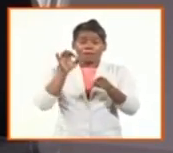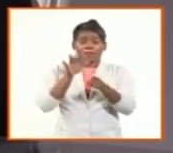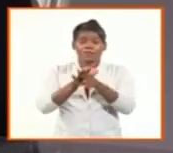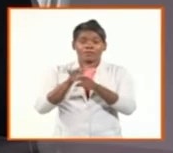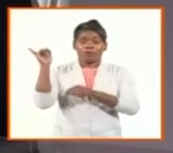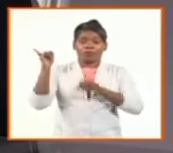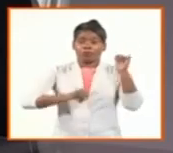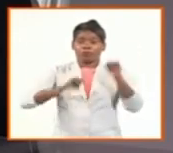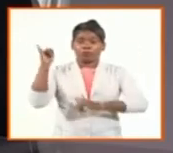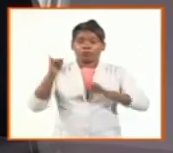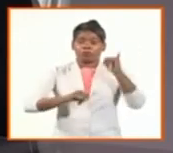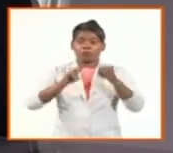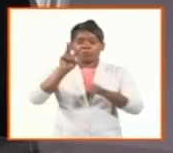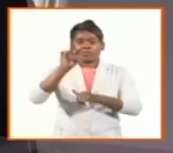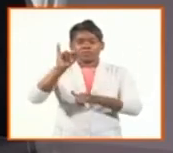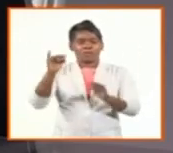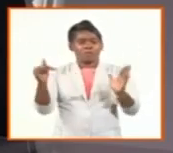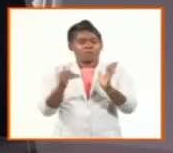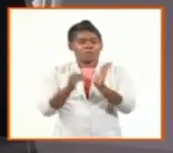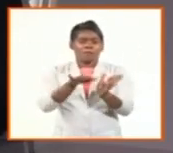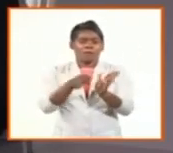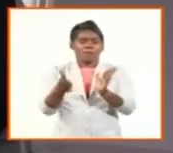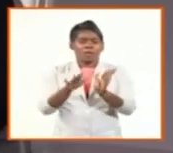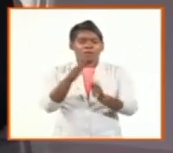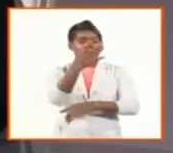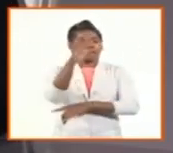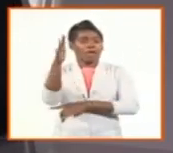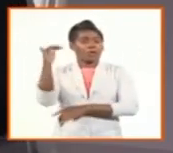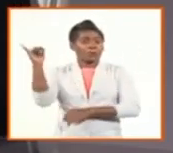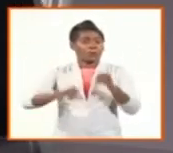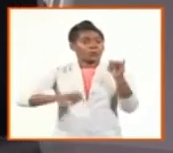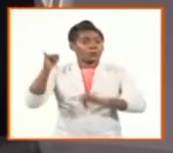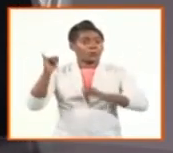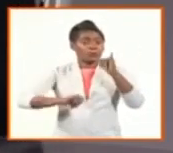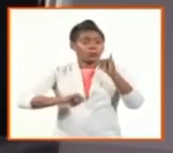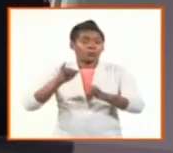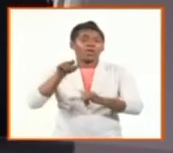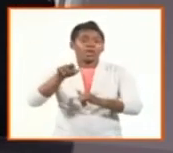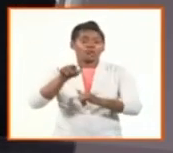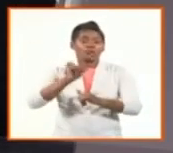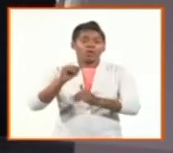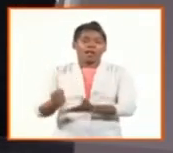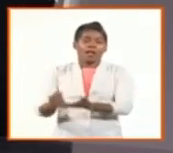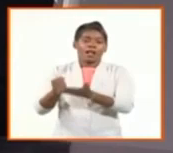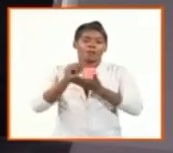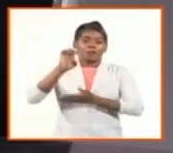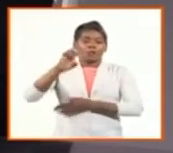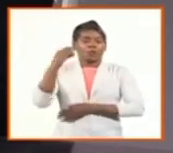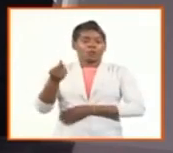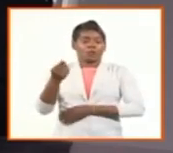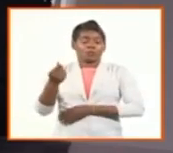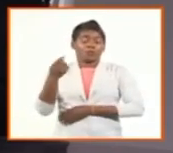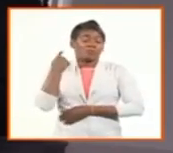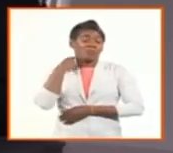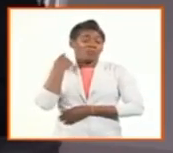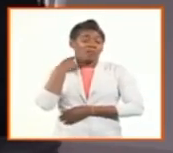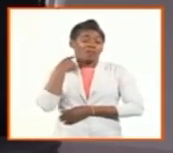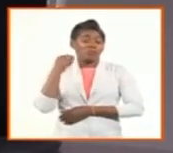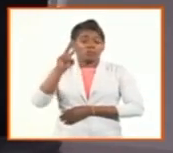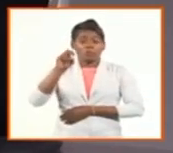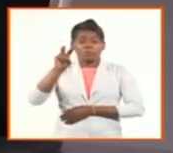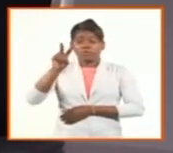enero del 2021, teníamos 22 mil. O sea, claro, comparar contra enero del 2021, que teníamos prácticamente